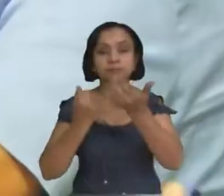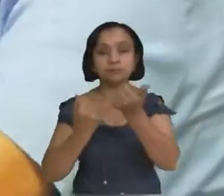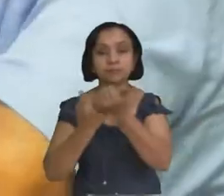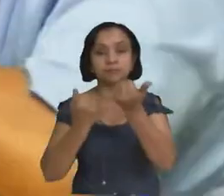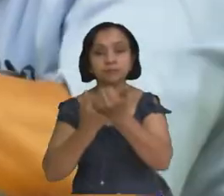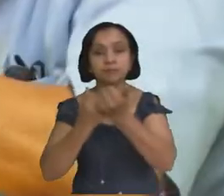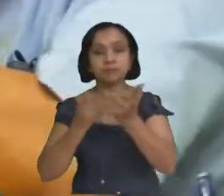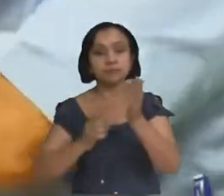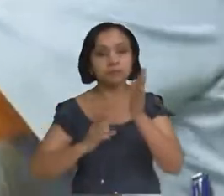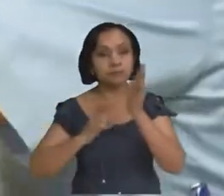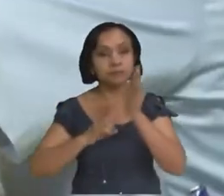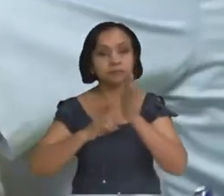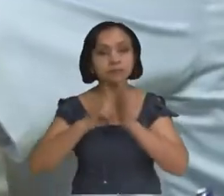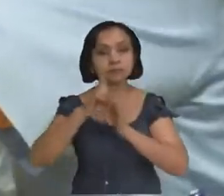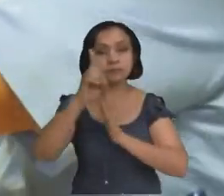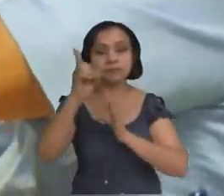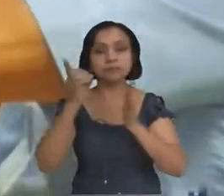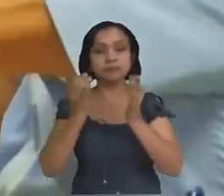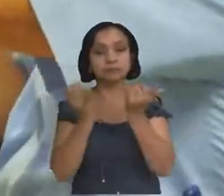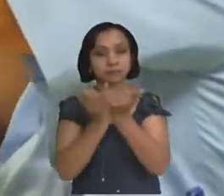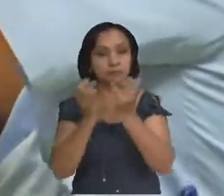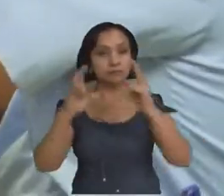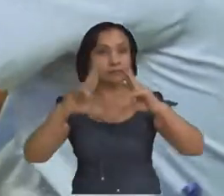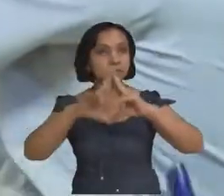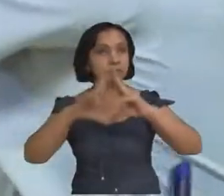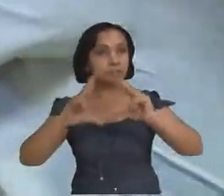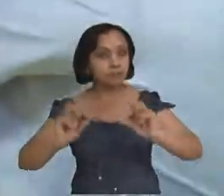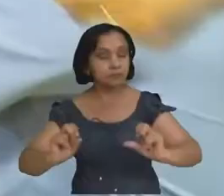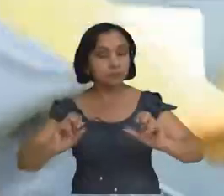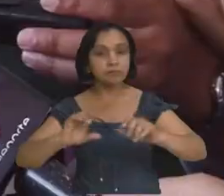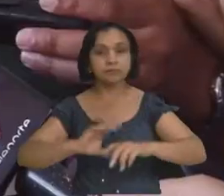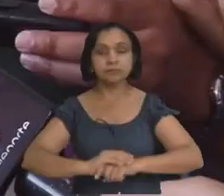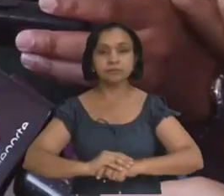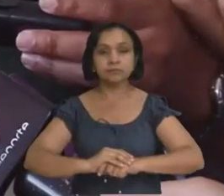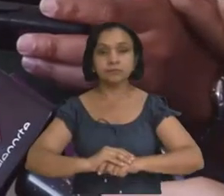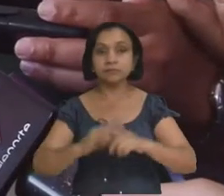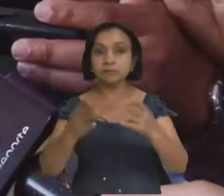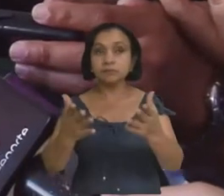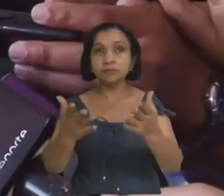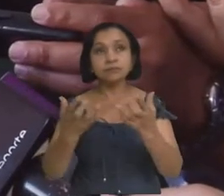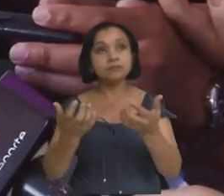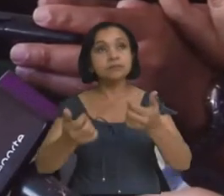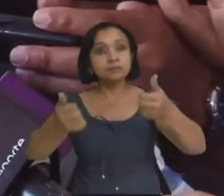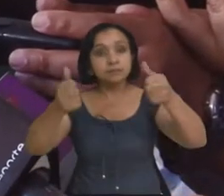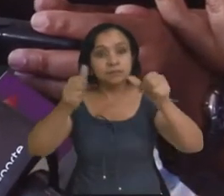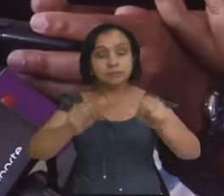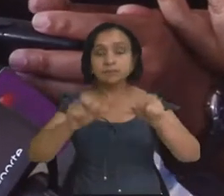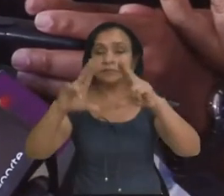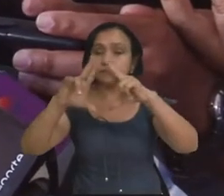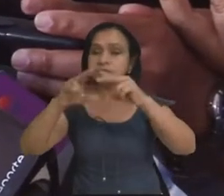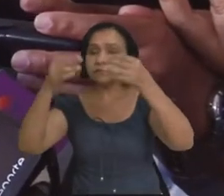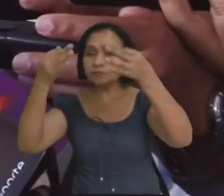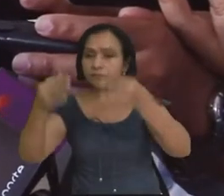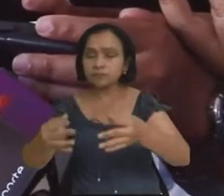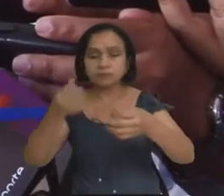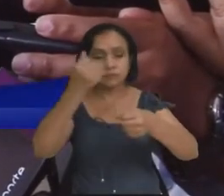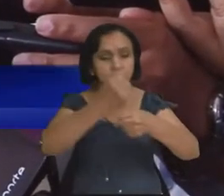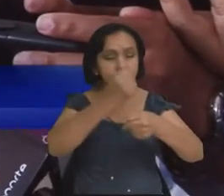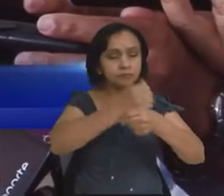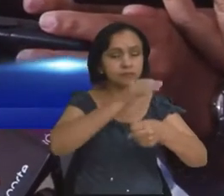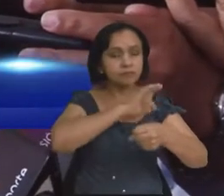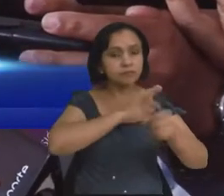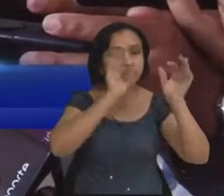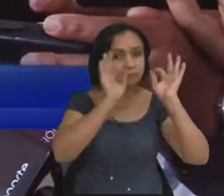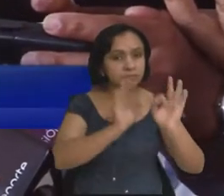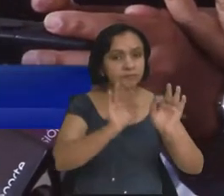desarrollo económico sostenible del país. El propósito es la estabilidad del país, la estabilidad del empleo, que se